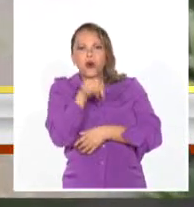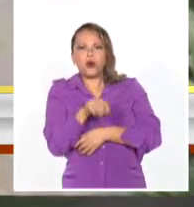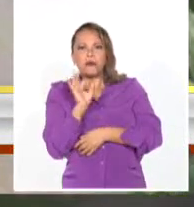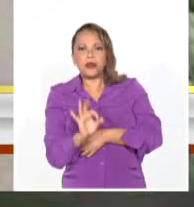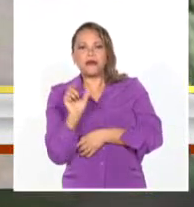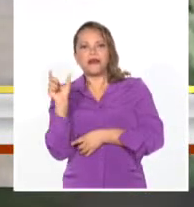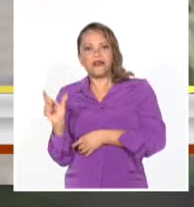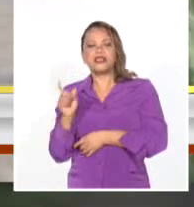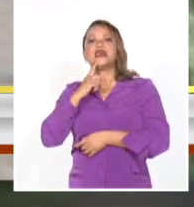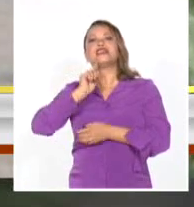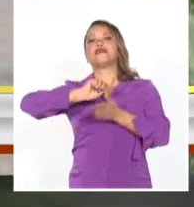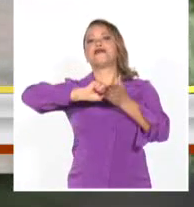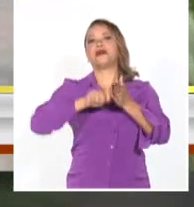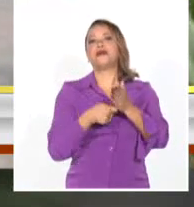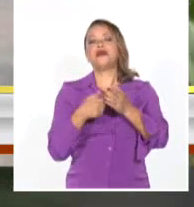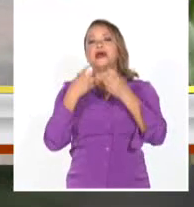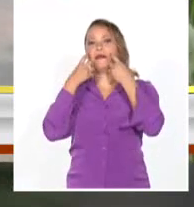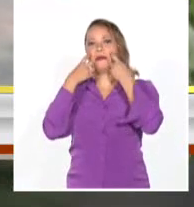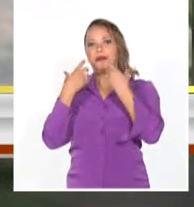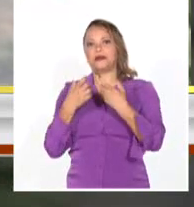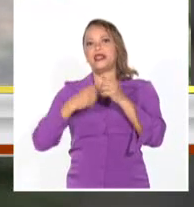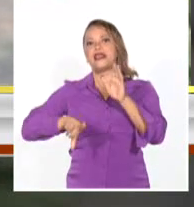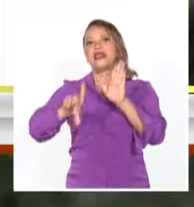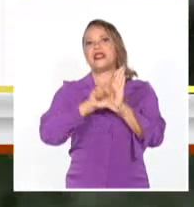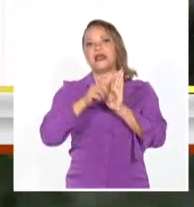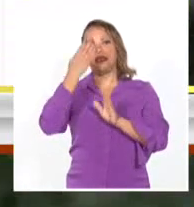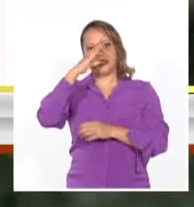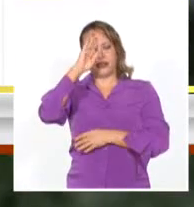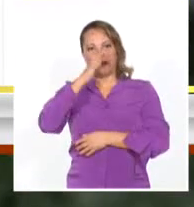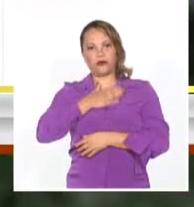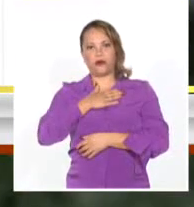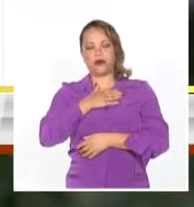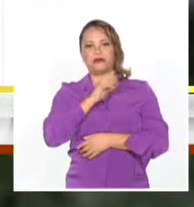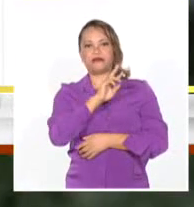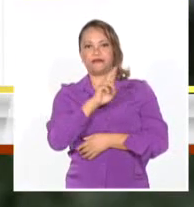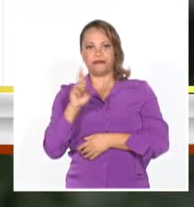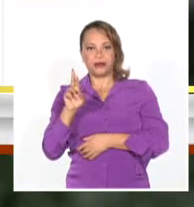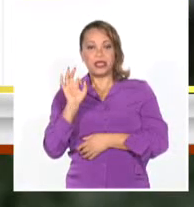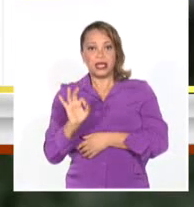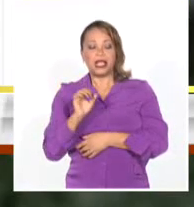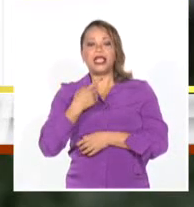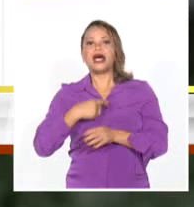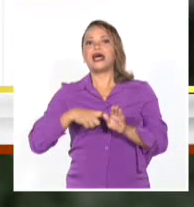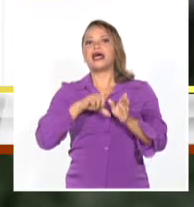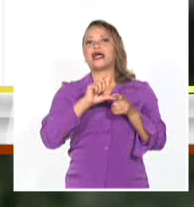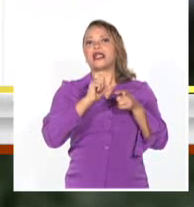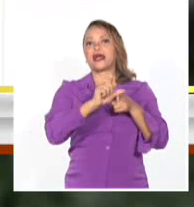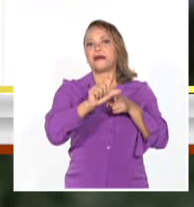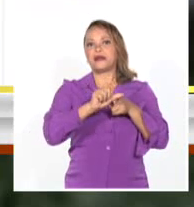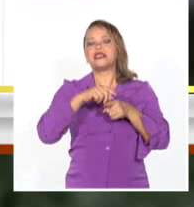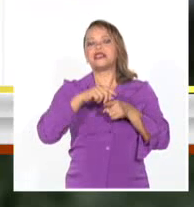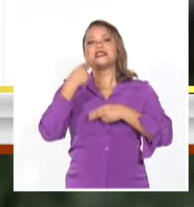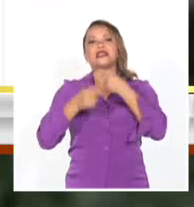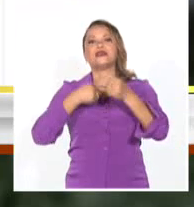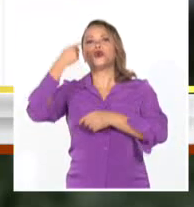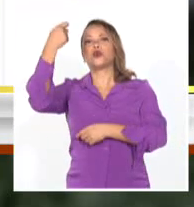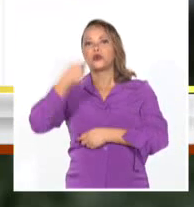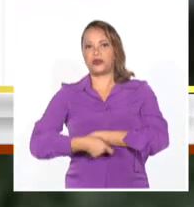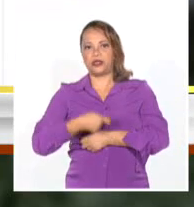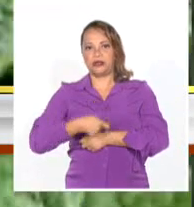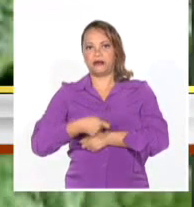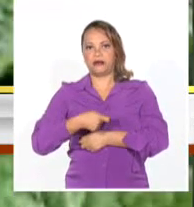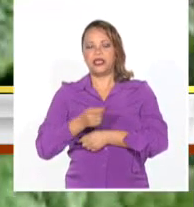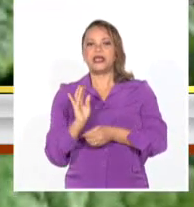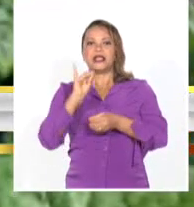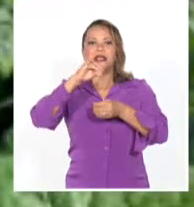firmó la primera y más importante ley de la Revolución Cubana, la reforma agraria. Se hizo justicia. También el integrante del